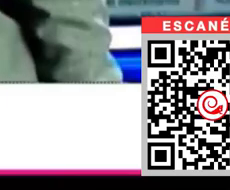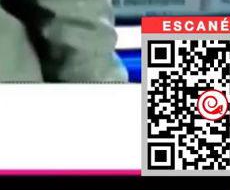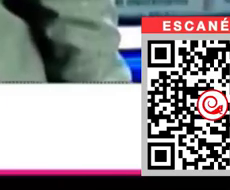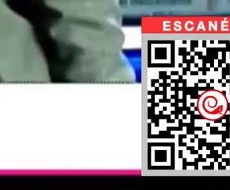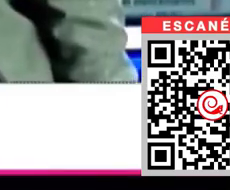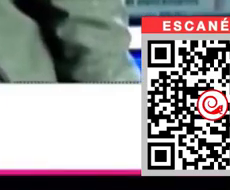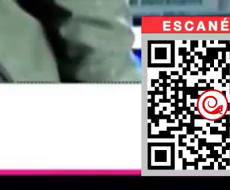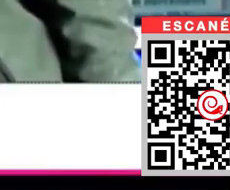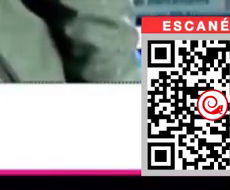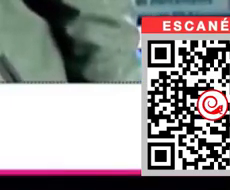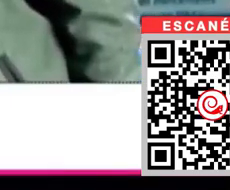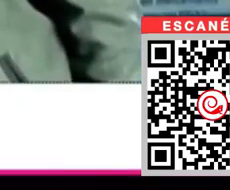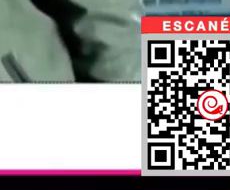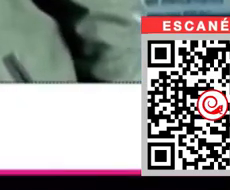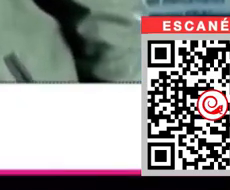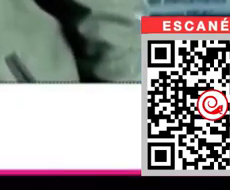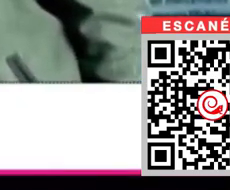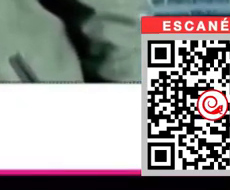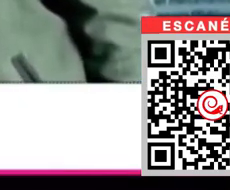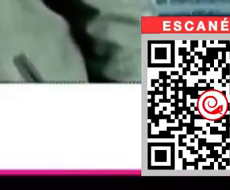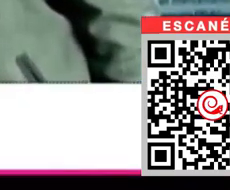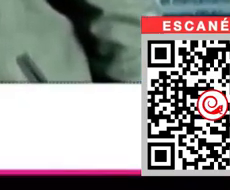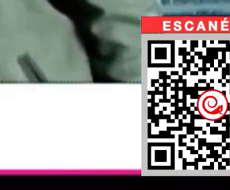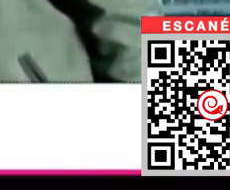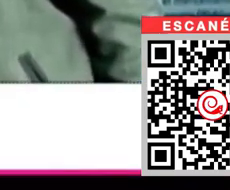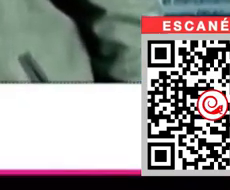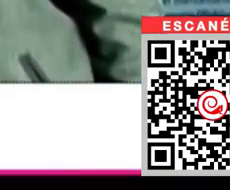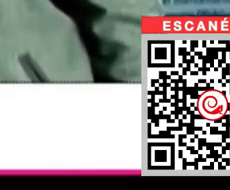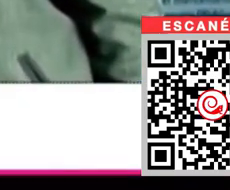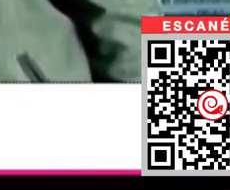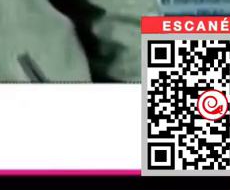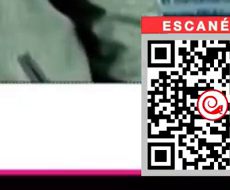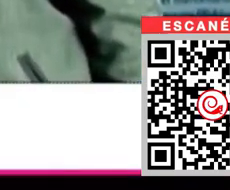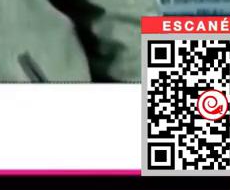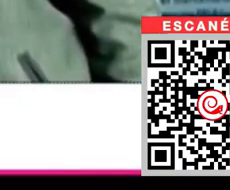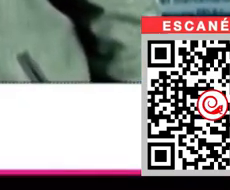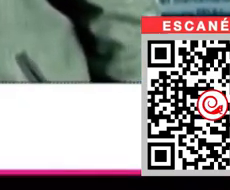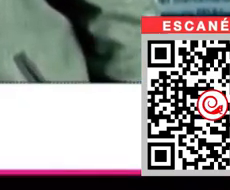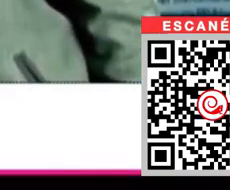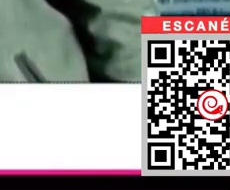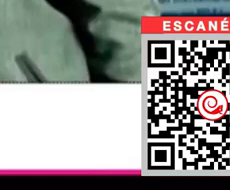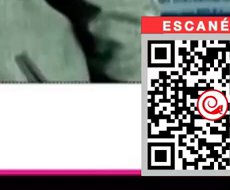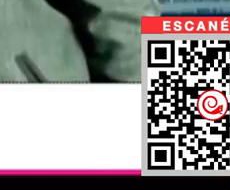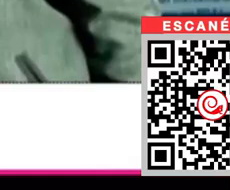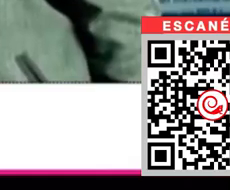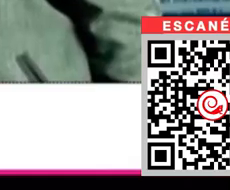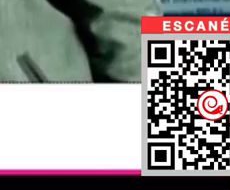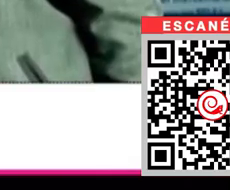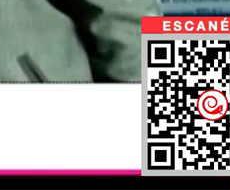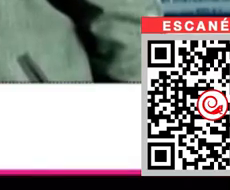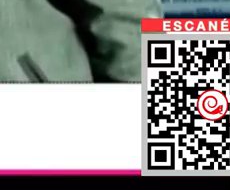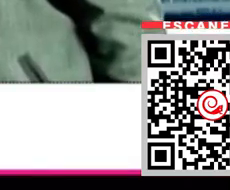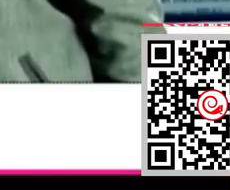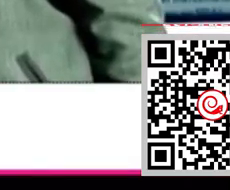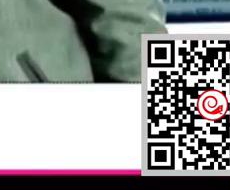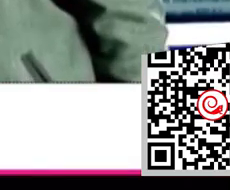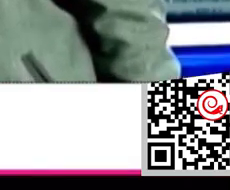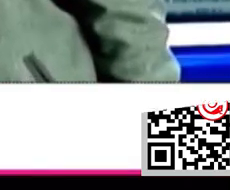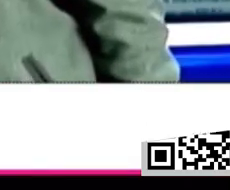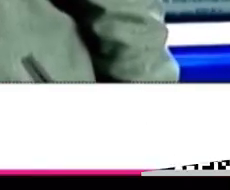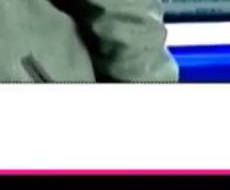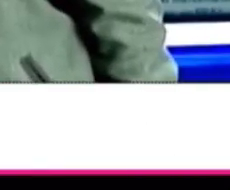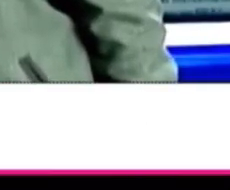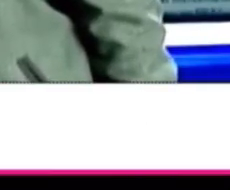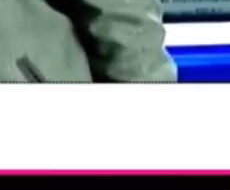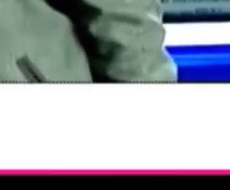2023 le desarticulamos 5 conspiraciones. Y te doy la primicia, este año 2024 le hemos desarticulado